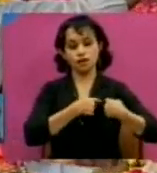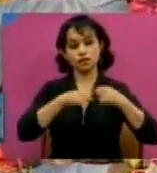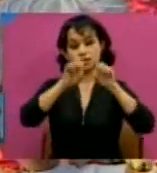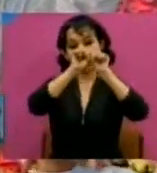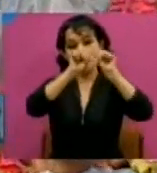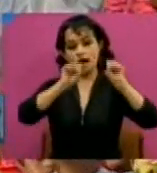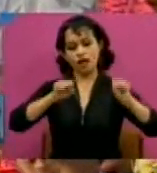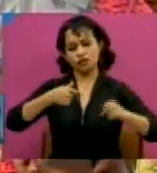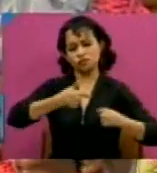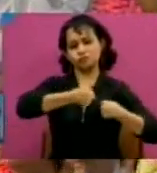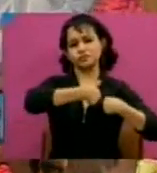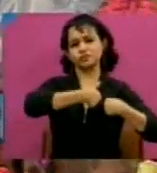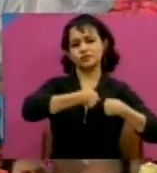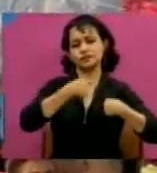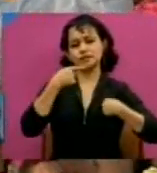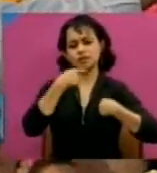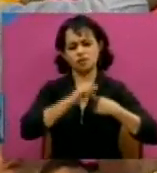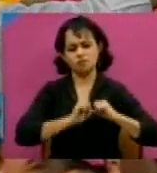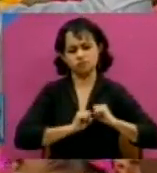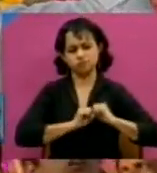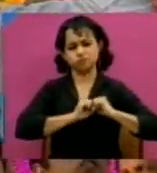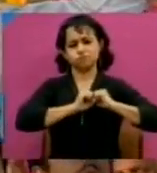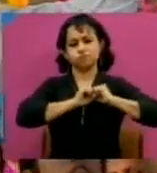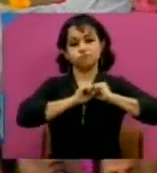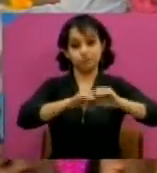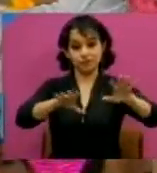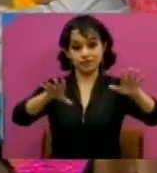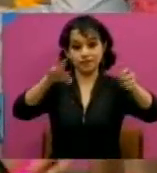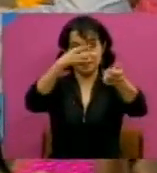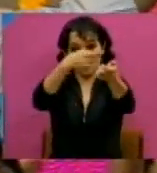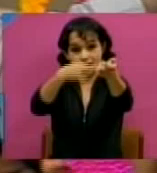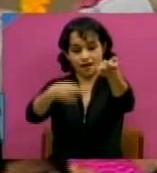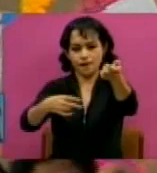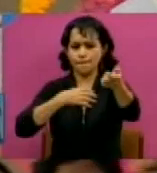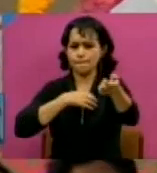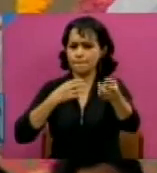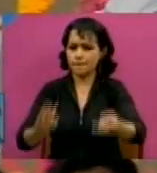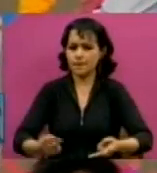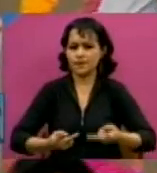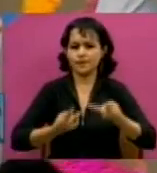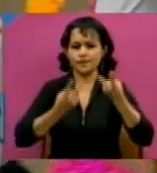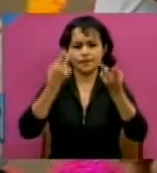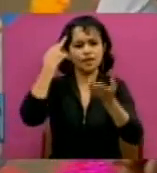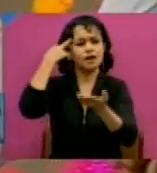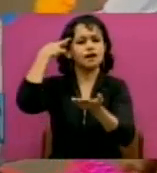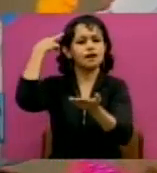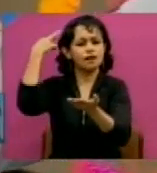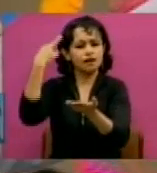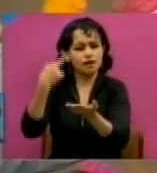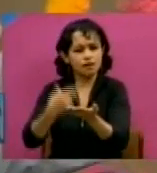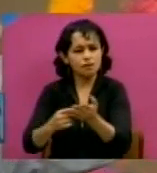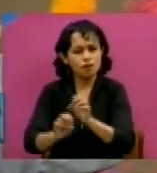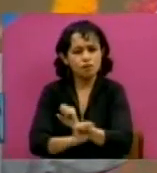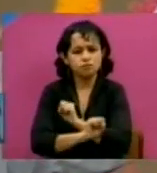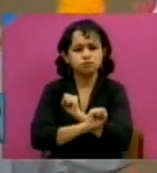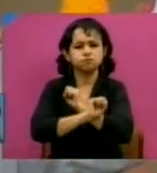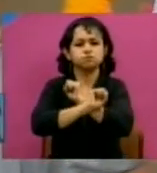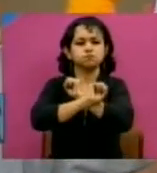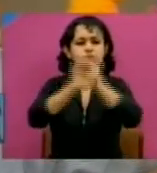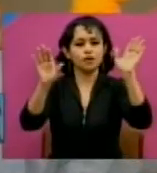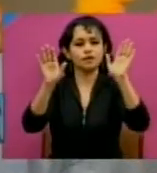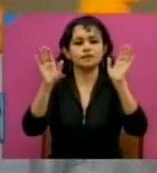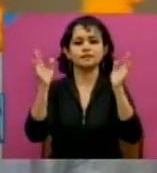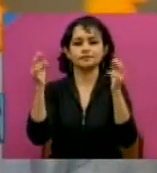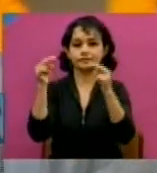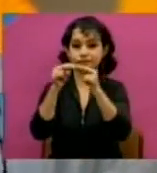santo, y estalló tu sangre en nuestras vidas como una gigante bomba de